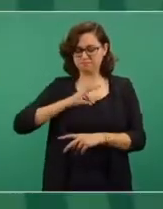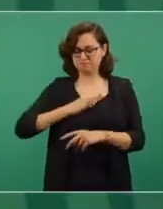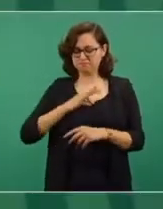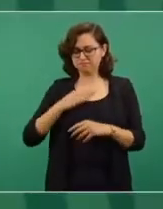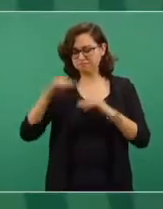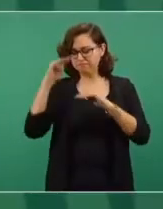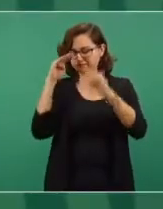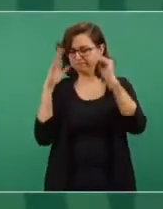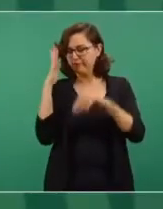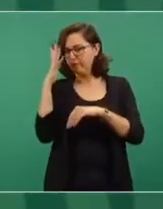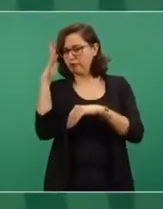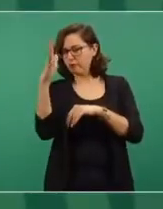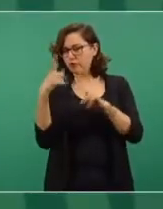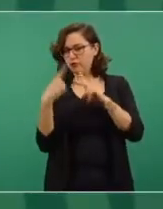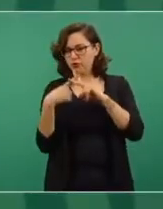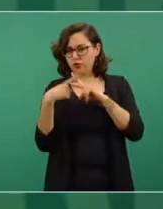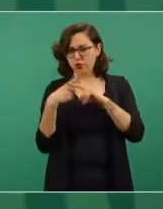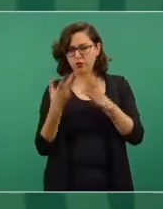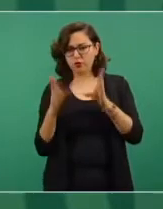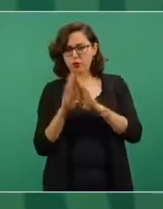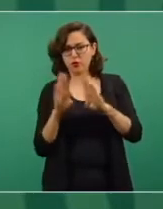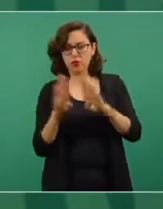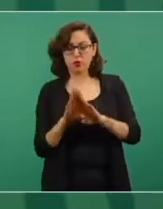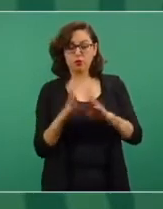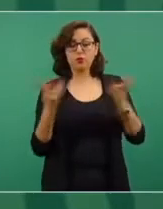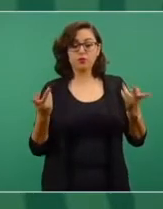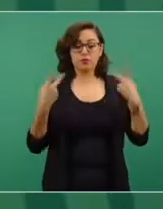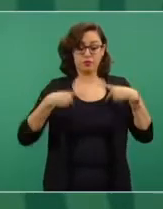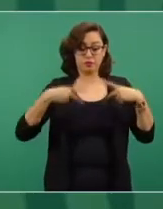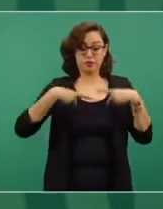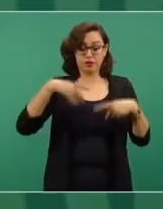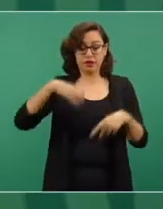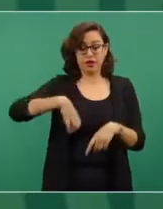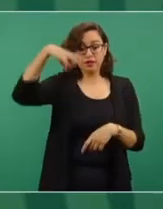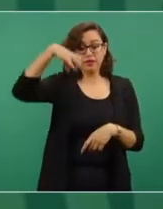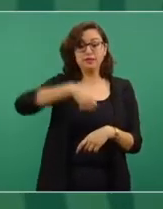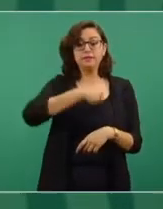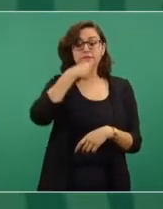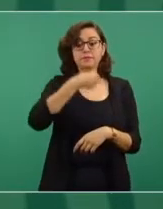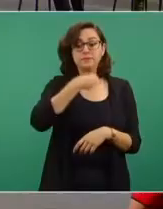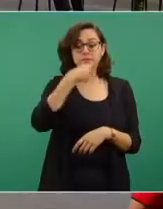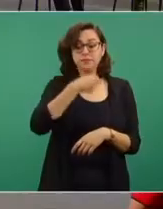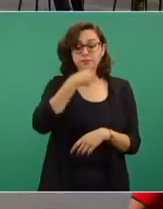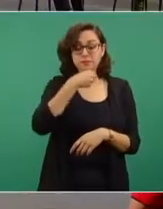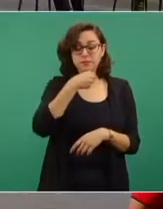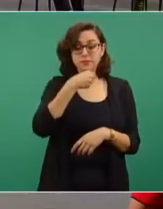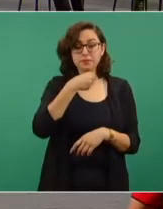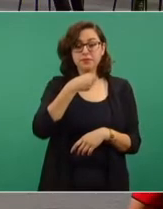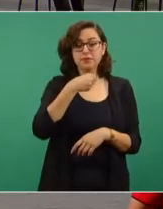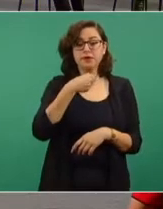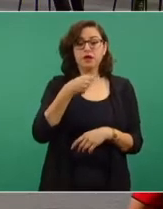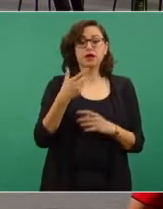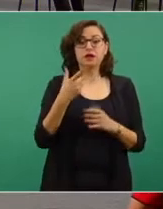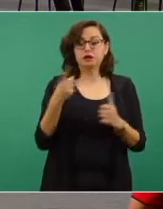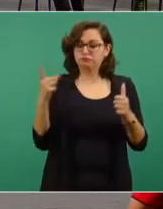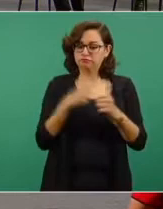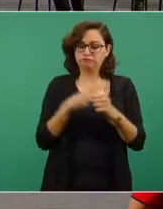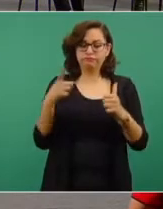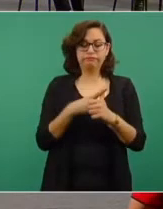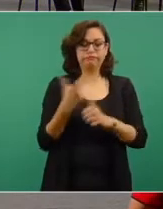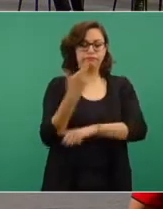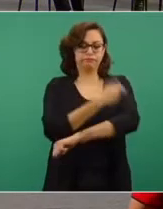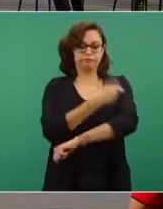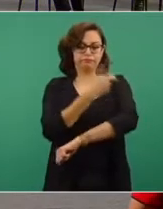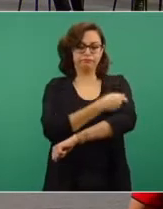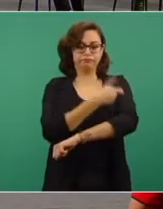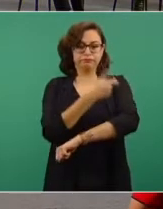asesor, si vacunamos a las personas adultas mayores en la primera prioridad, como ha